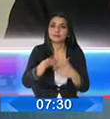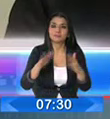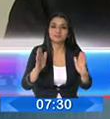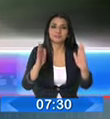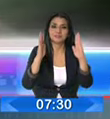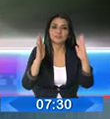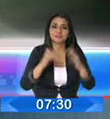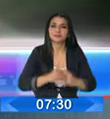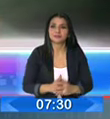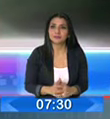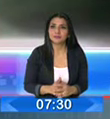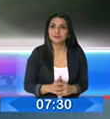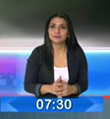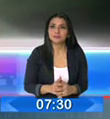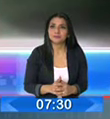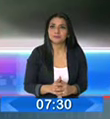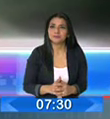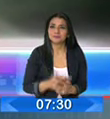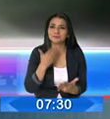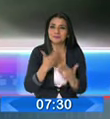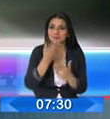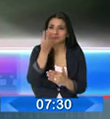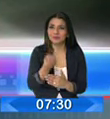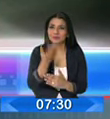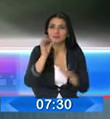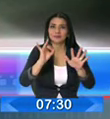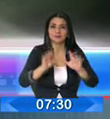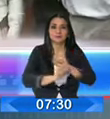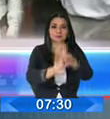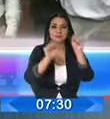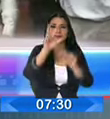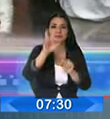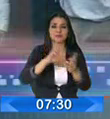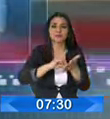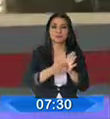atentos entonces. Andrés, te deseamos una muy buena mañana. 7:30 y en otras